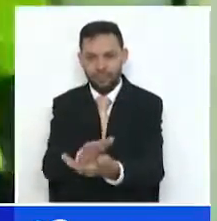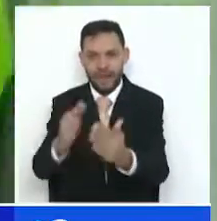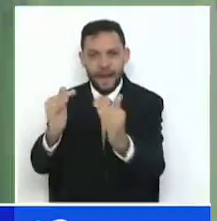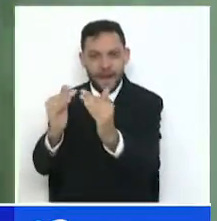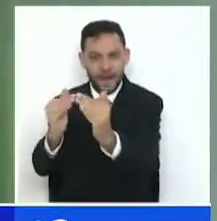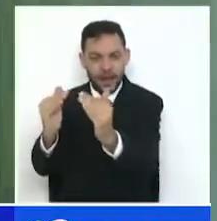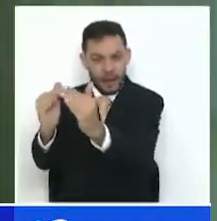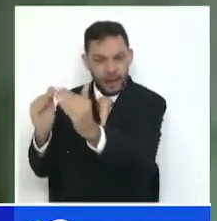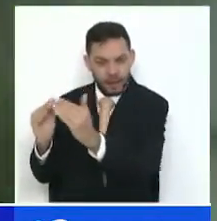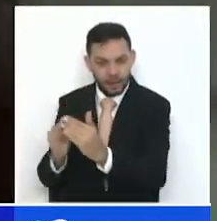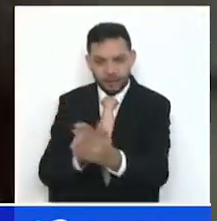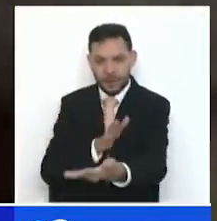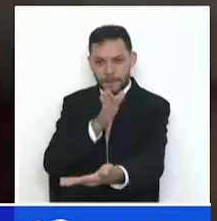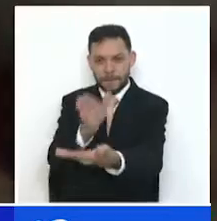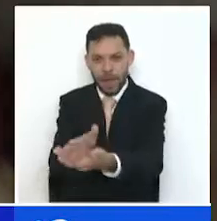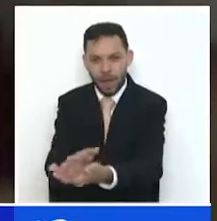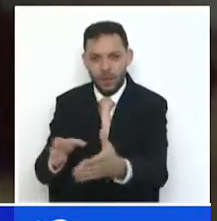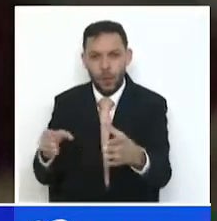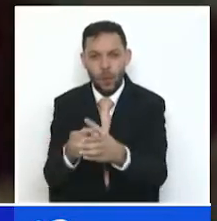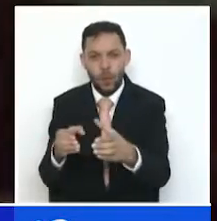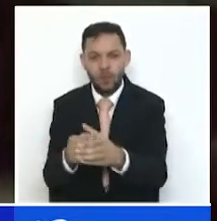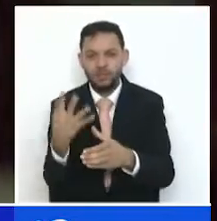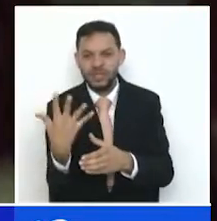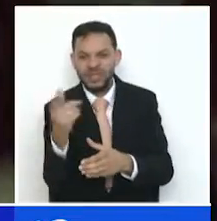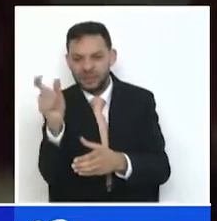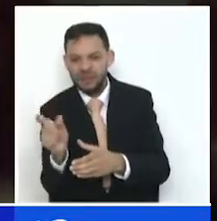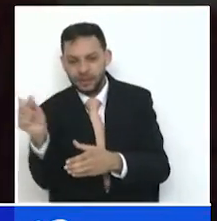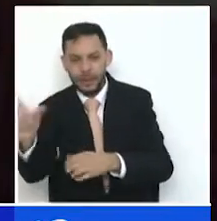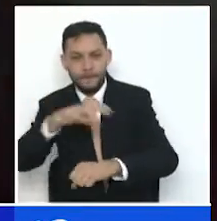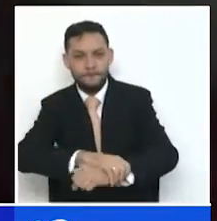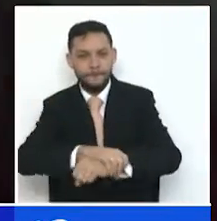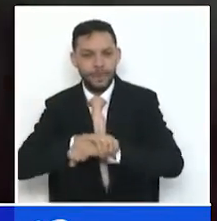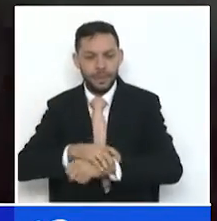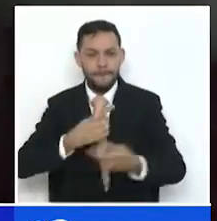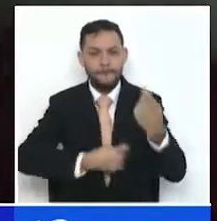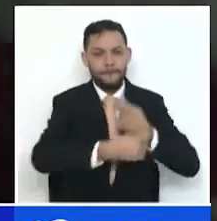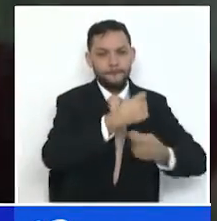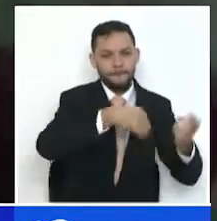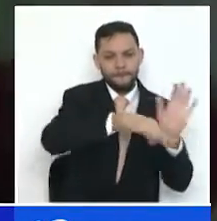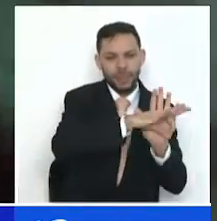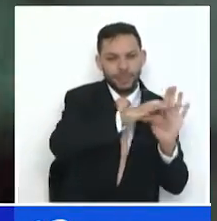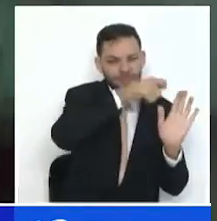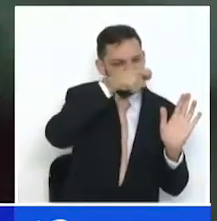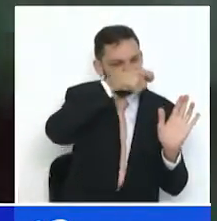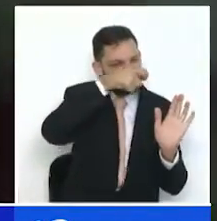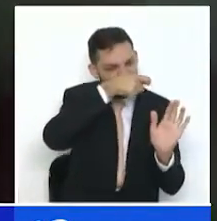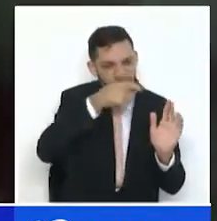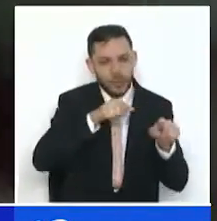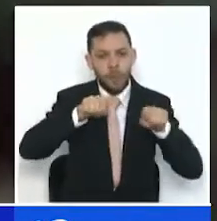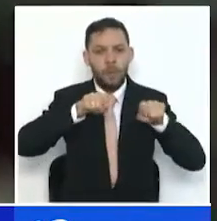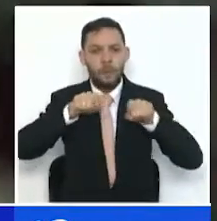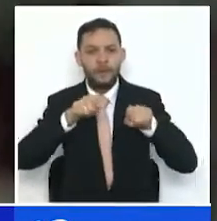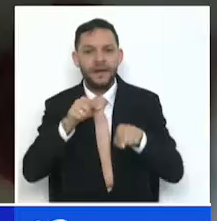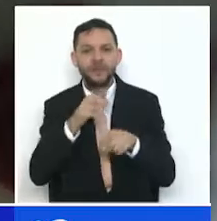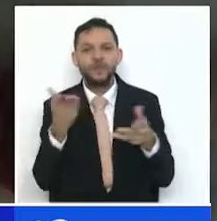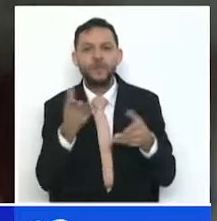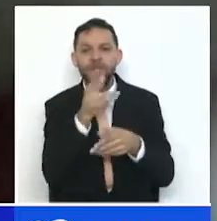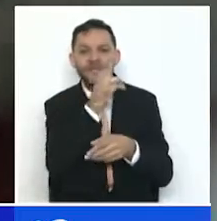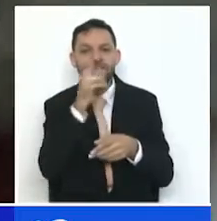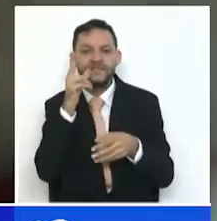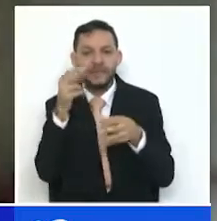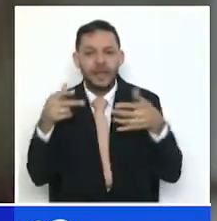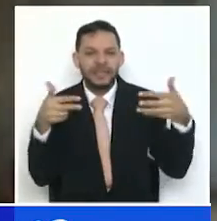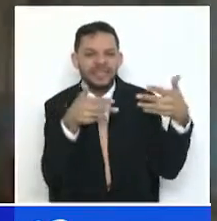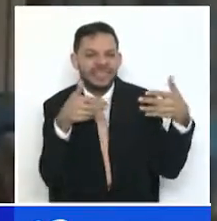varios de los integrantes de esta banda delincuencial dedicada al tráfico de estupefacientes. Los capturados delinquían en zona urbana de Santa Rosa,